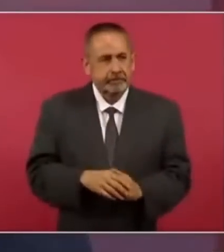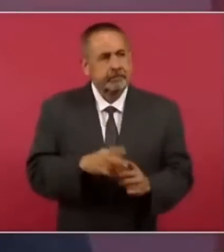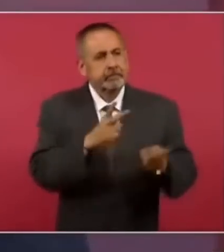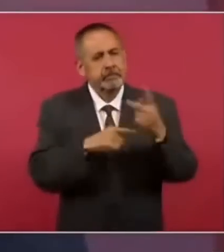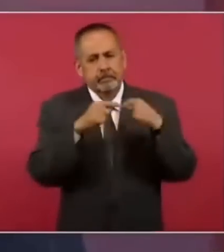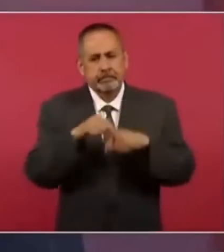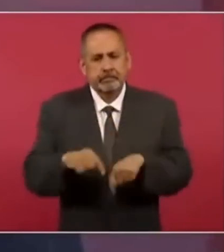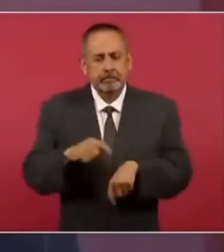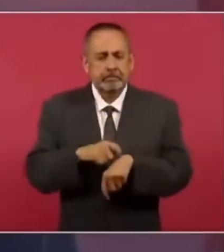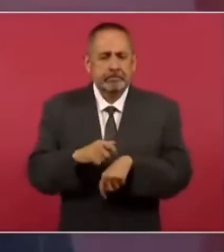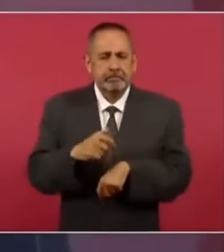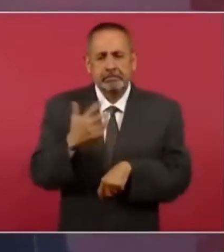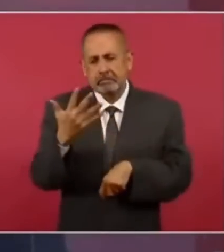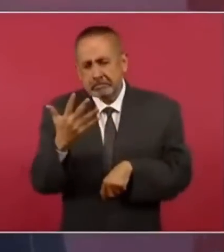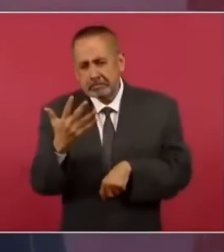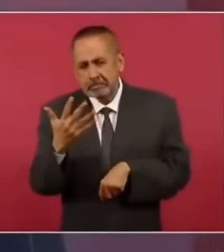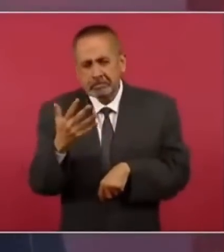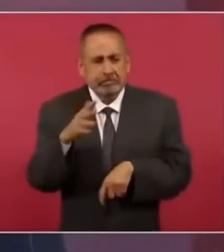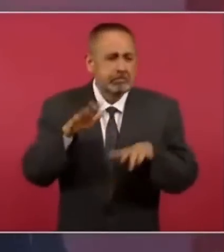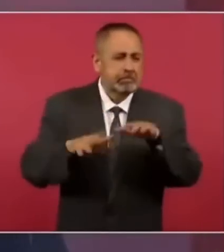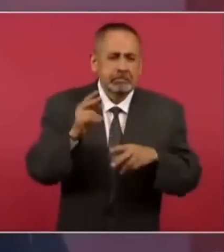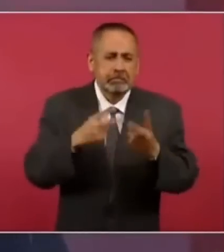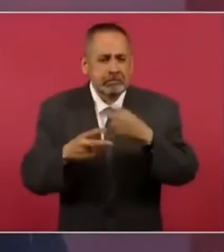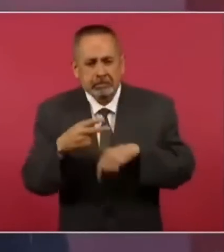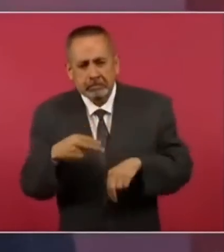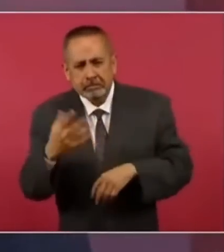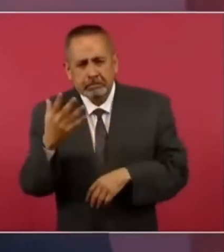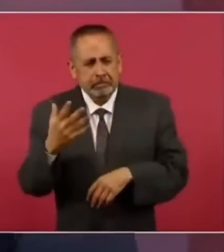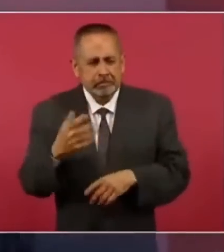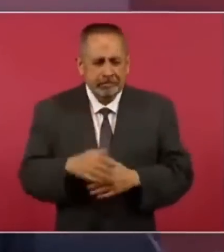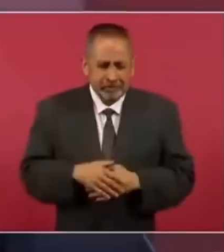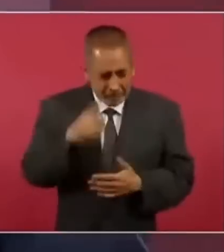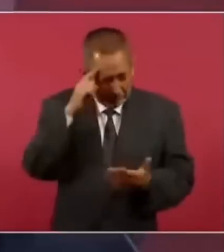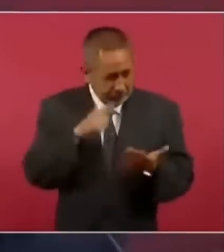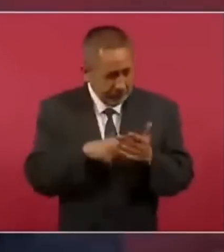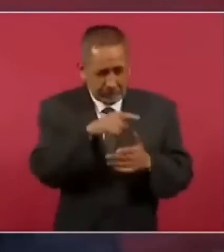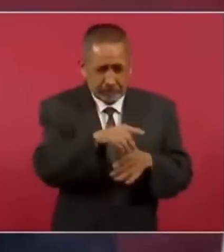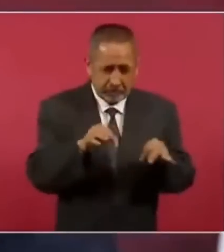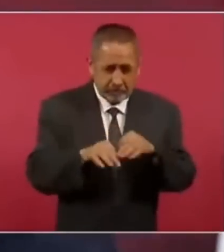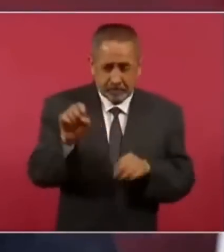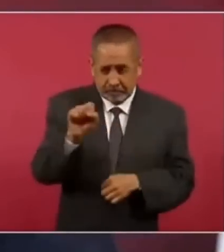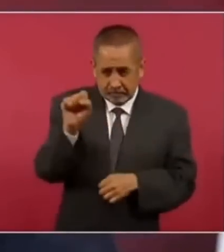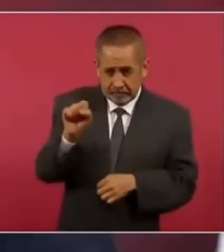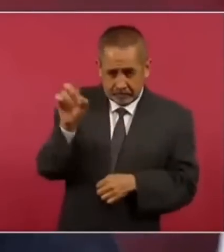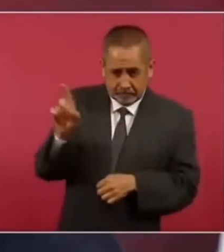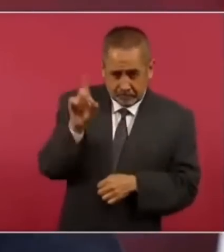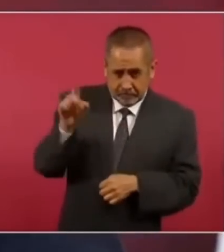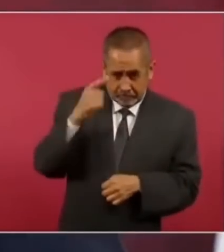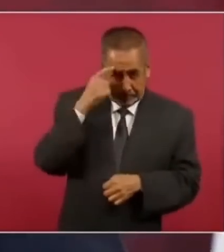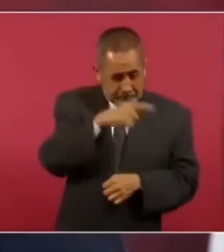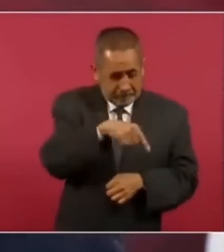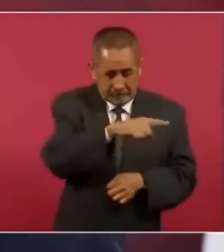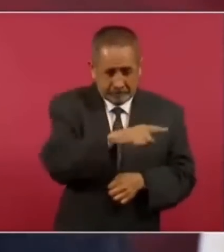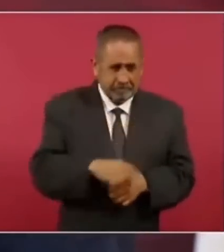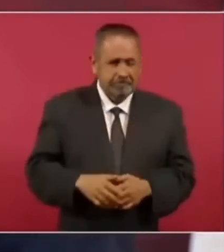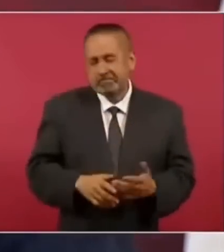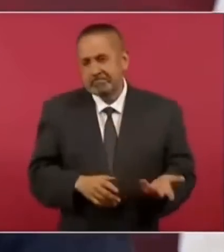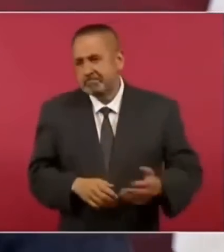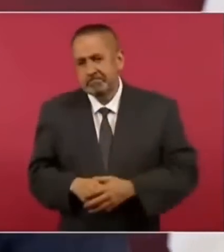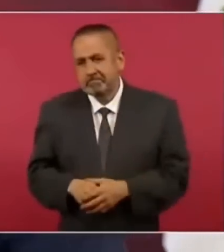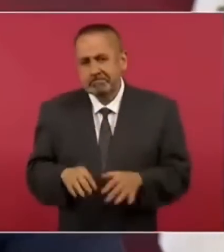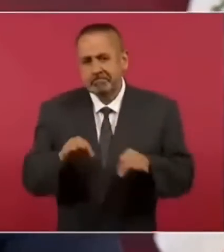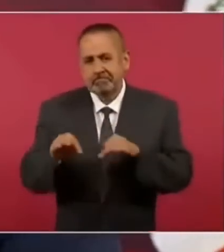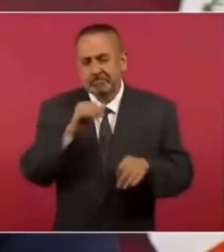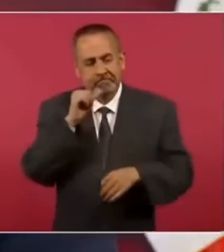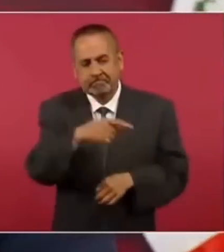Regresan a las 5, si es que regresan. ¿Ustedes creen que trabajan el sábado y el domingo? No.